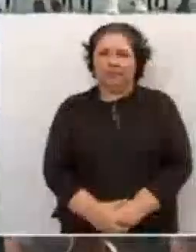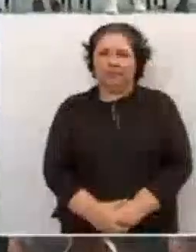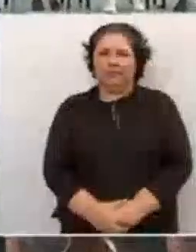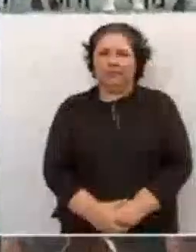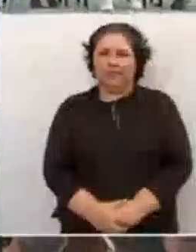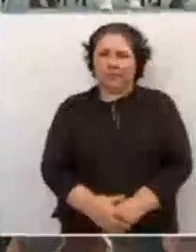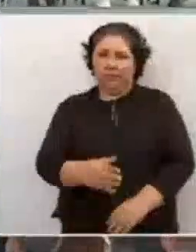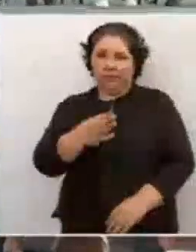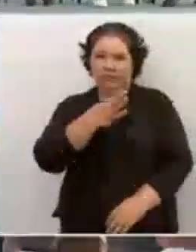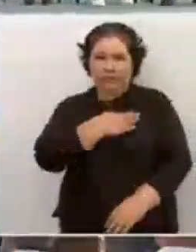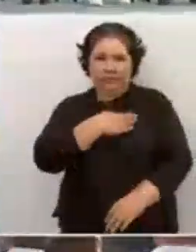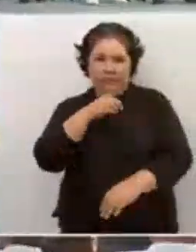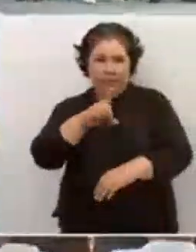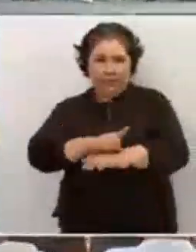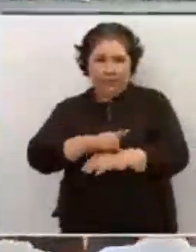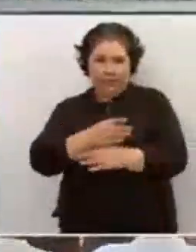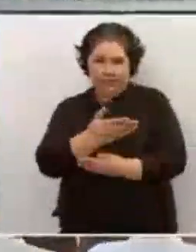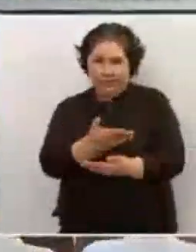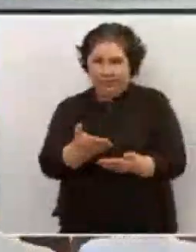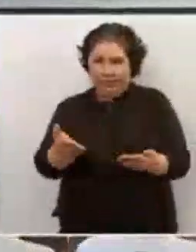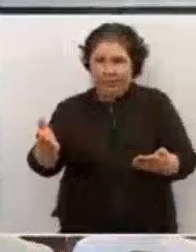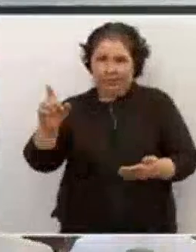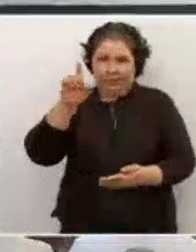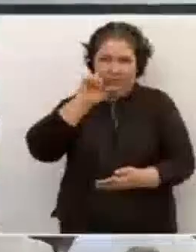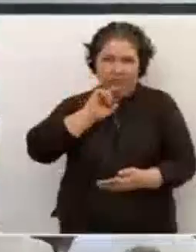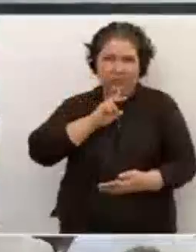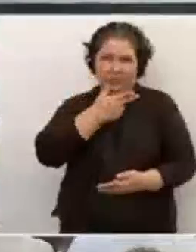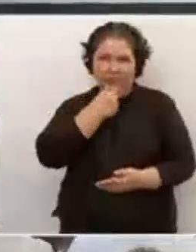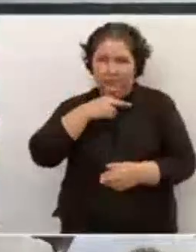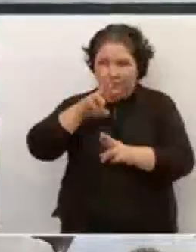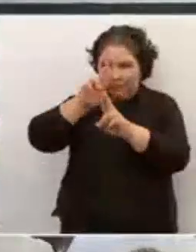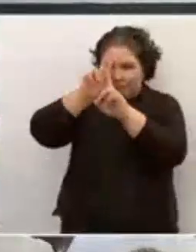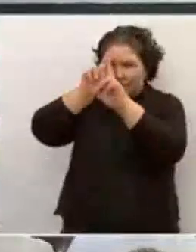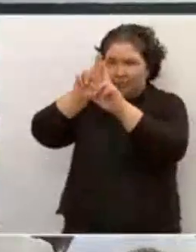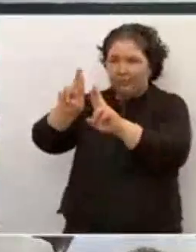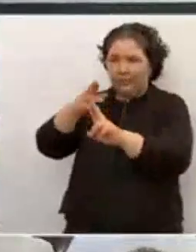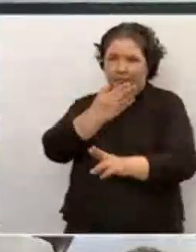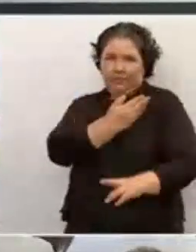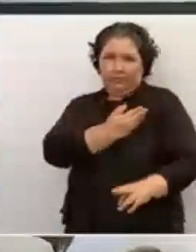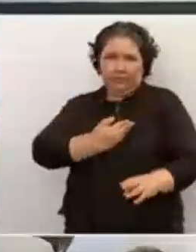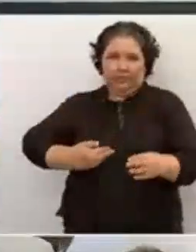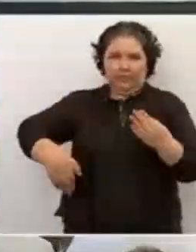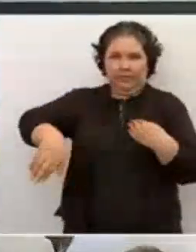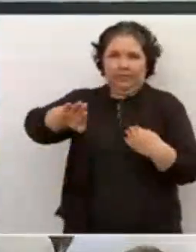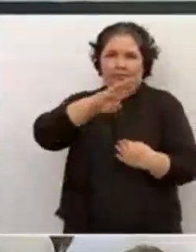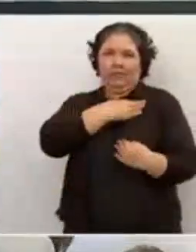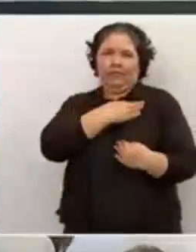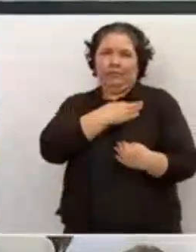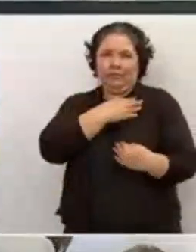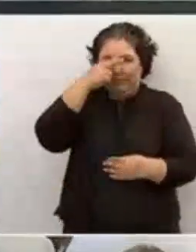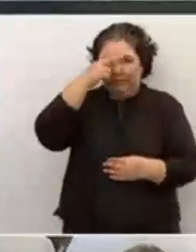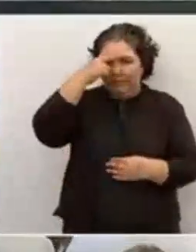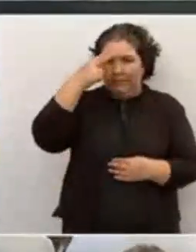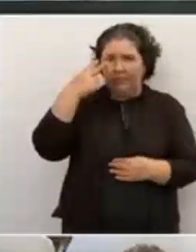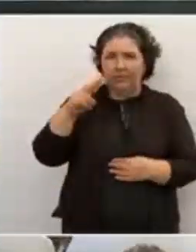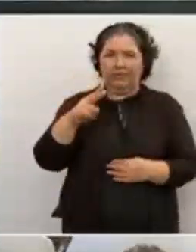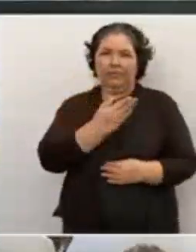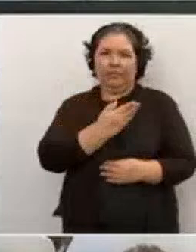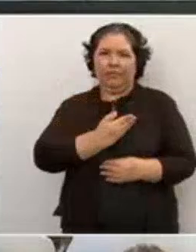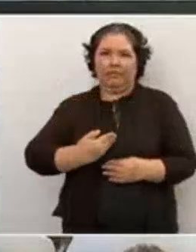Muy buenos días a todas y todos. Con enorme respeto, saludo a la doctora Claudia Sheinbaum Pardo, presidenta de México.